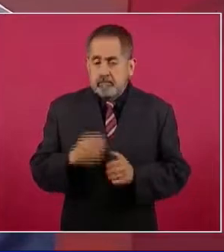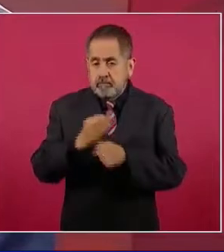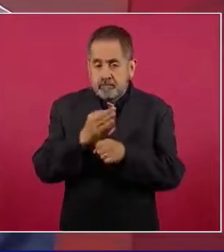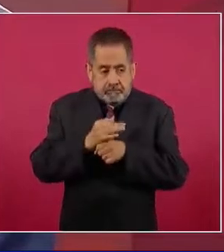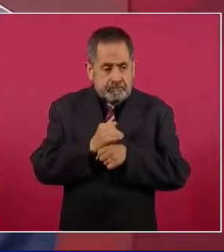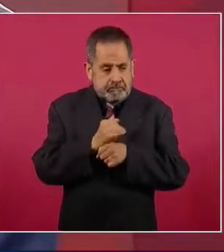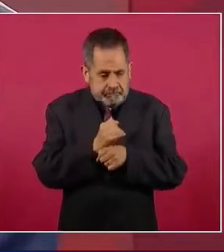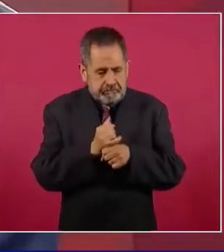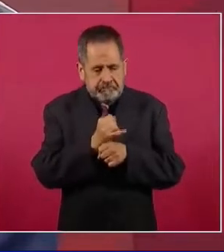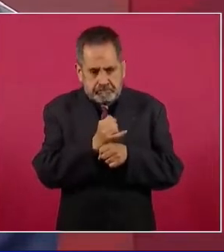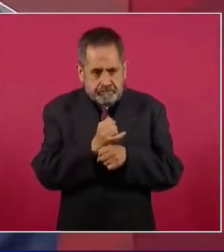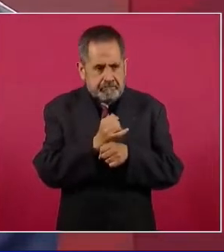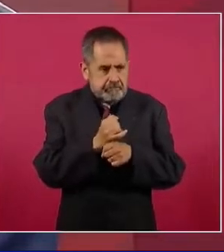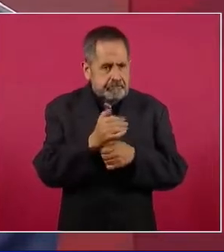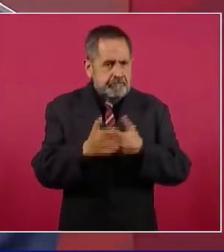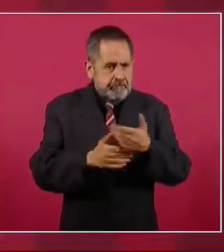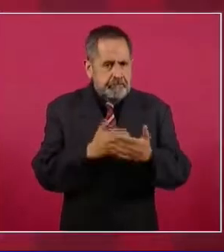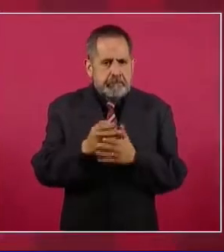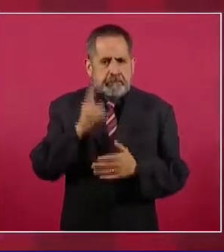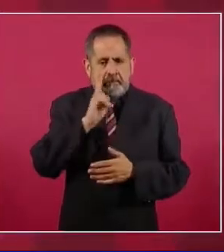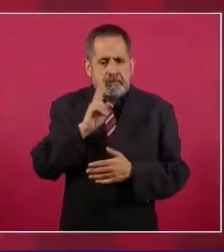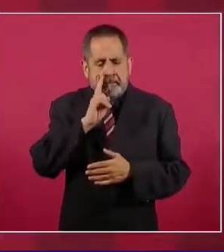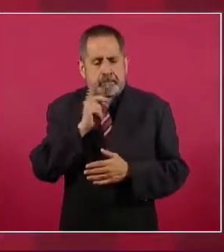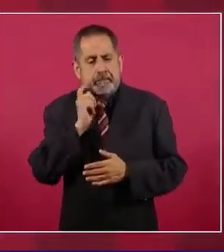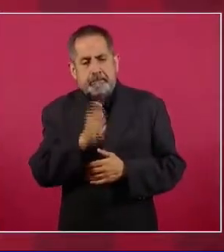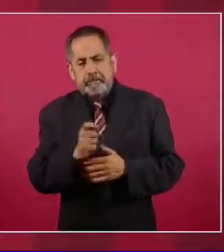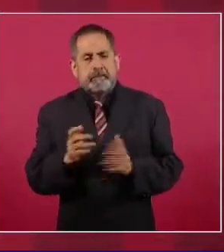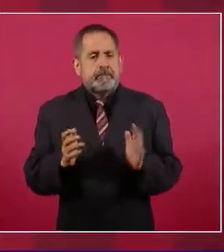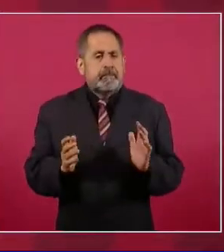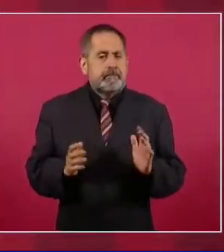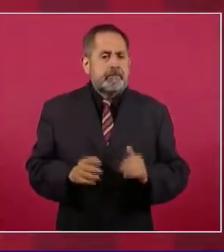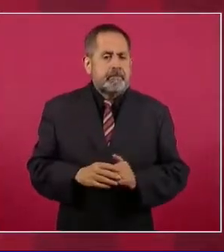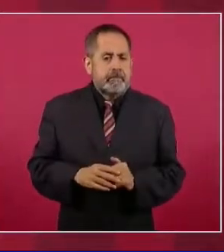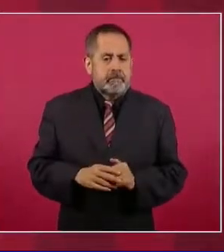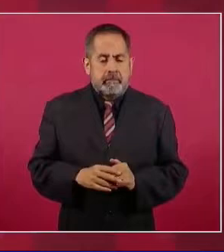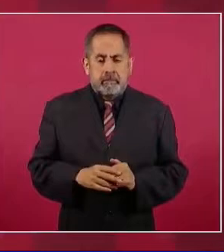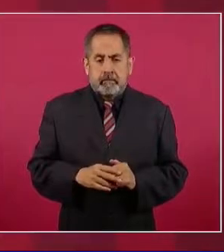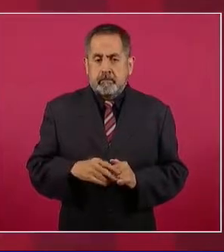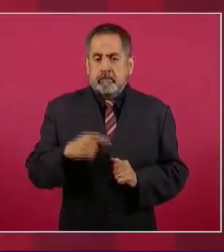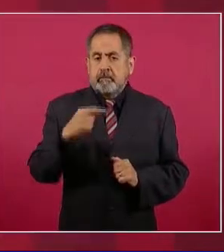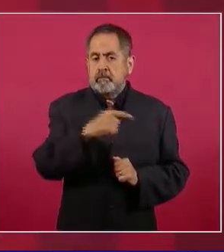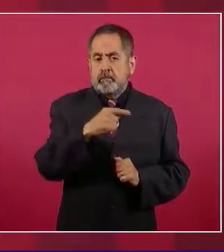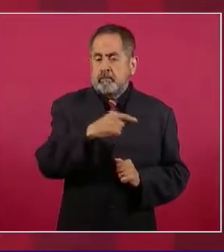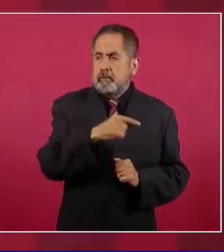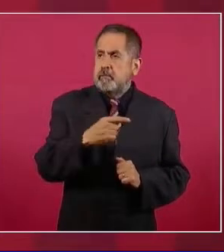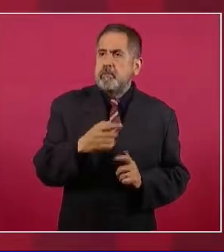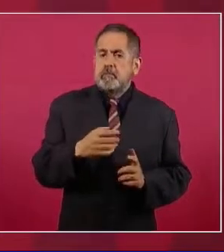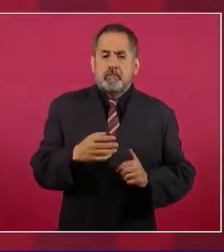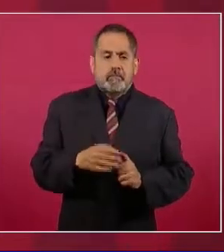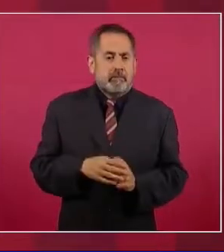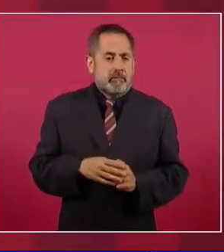investigando, se está tomando en cuenta su